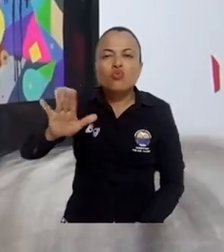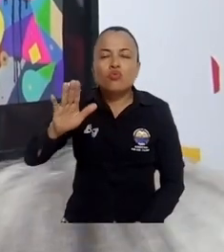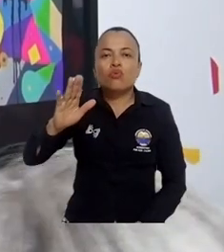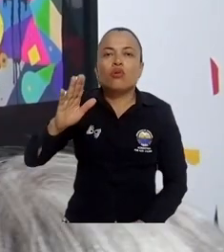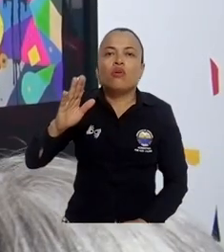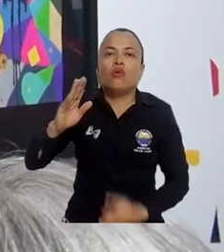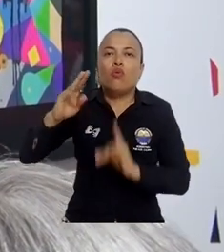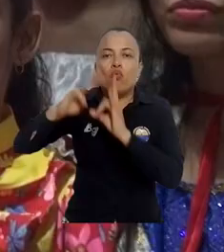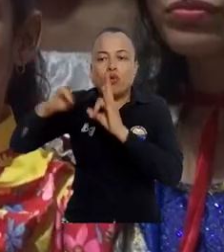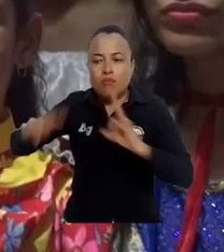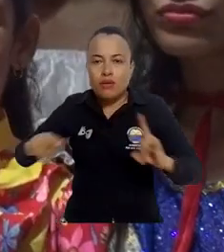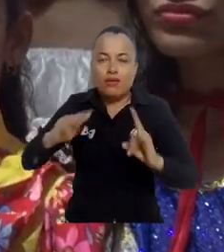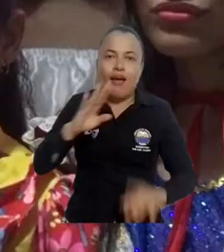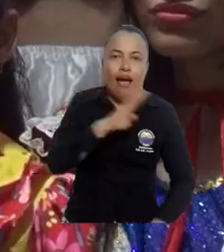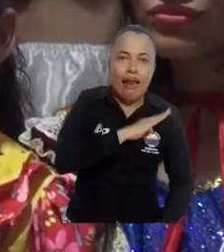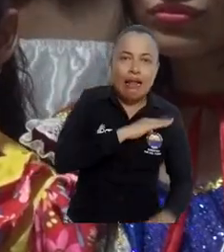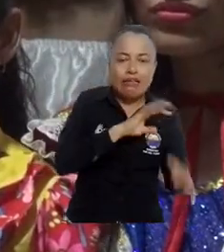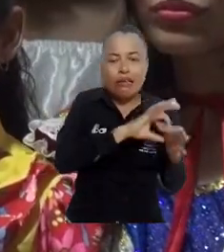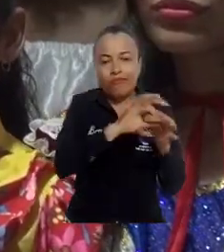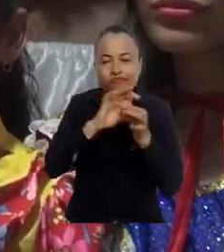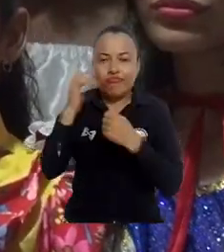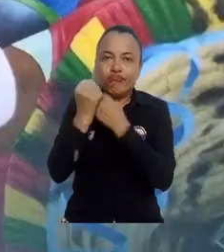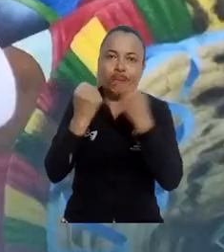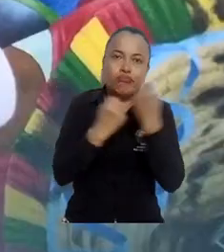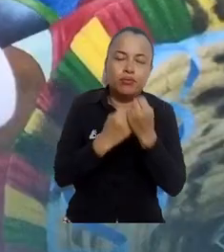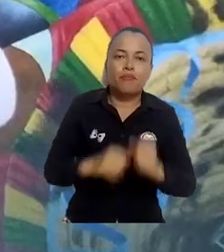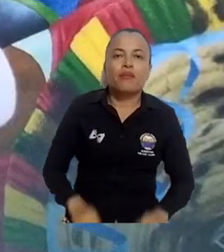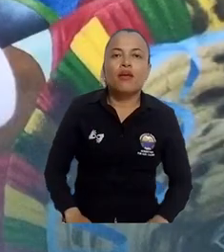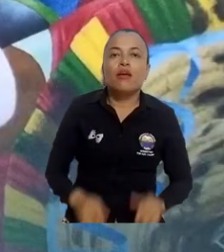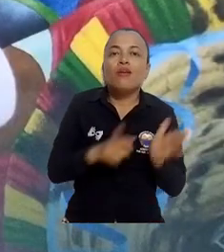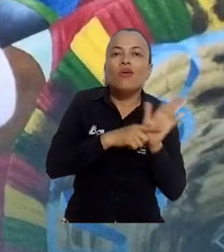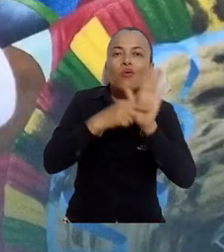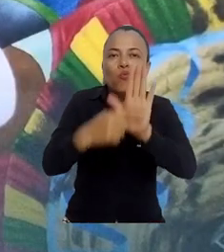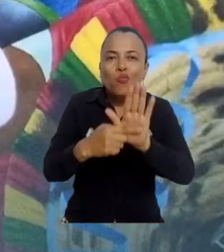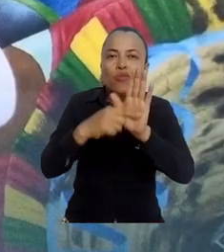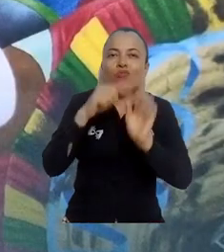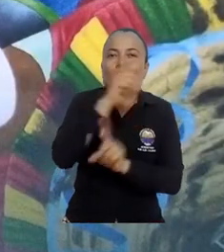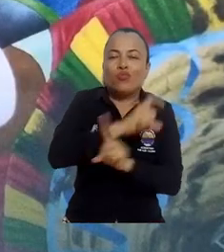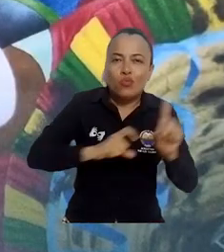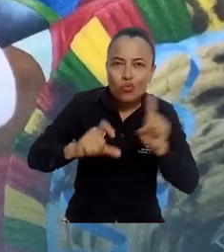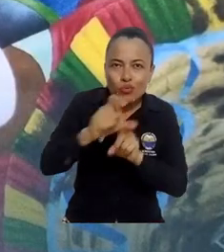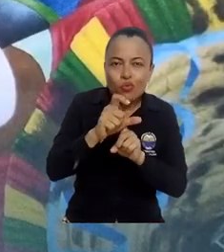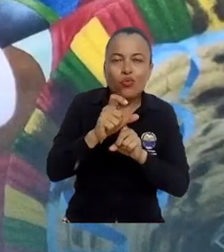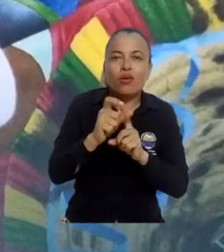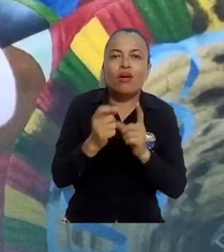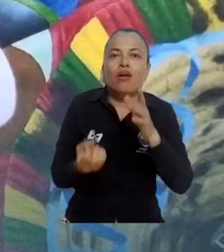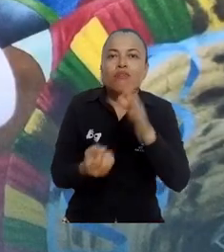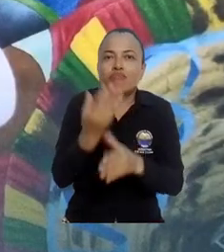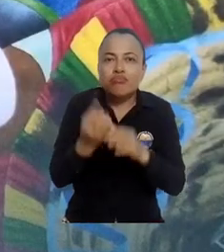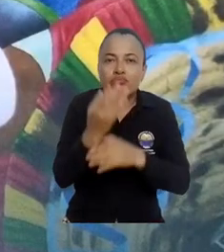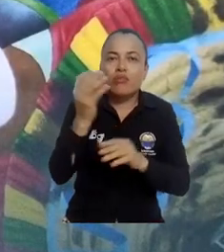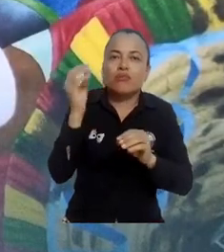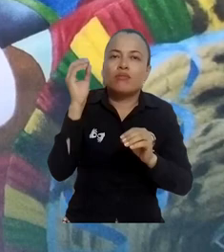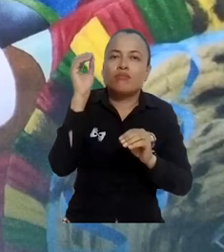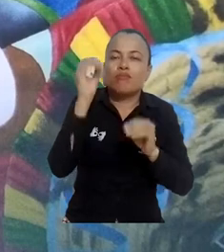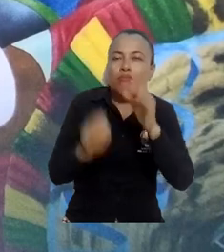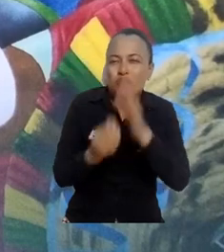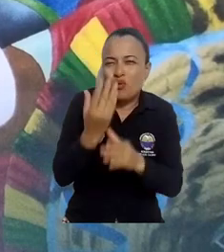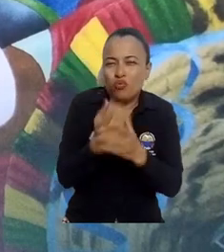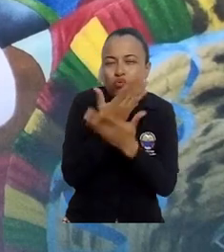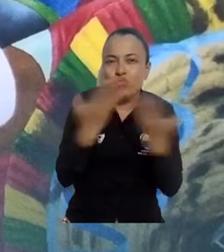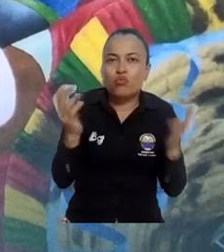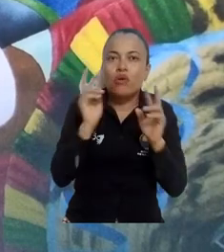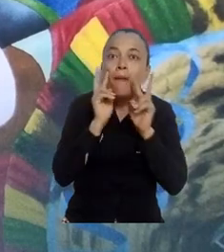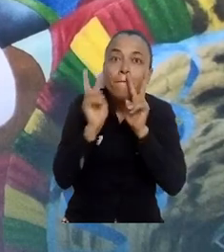señores, universidad y alcaldía, de la mano. Una representación de la cultura, de la creación de productos